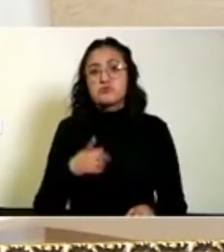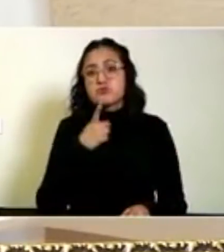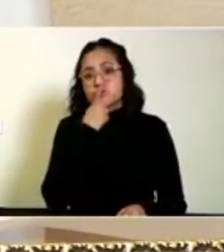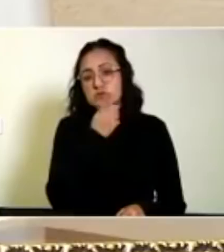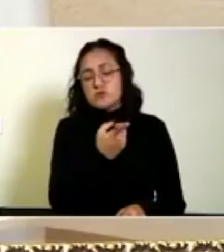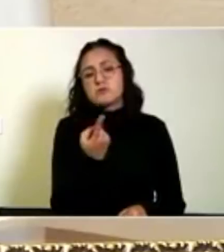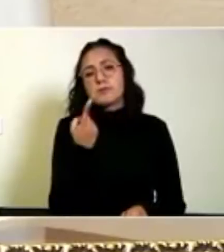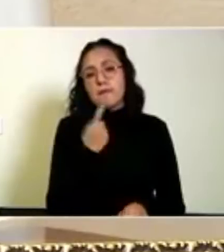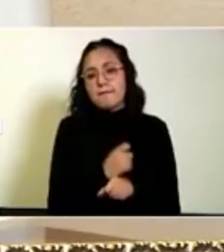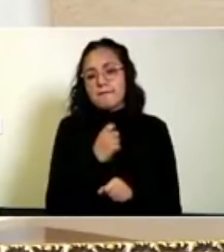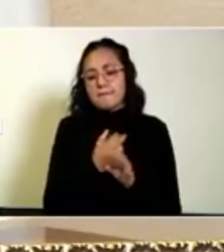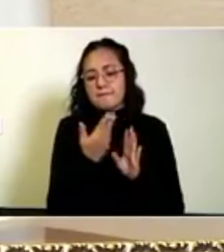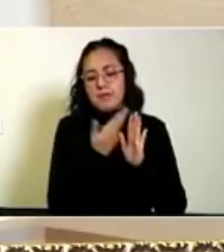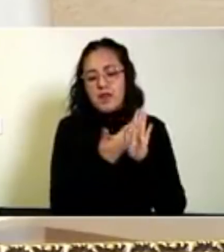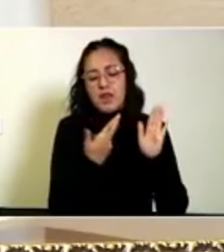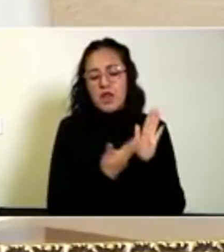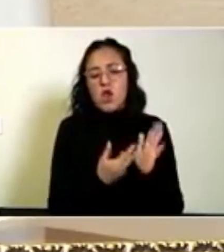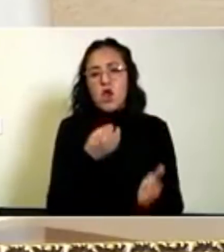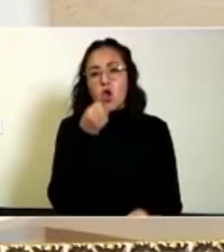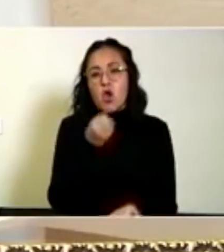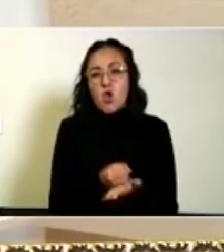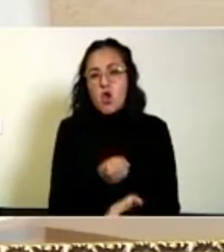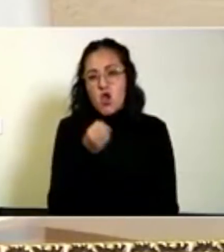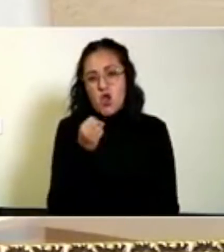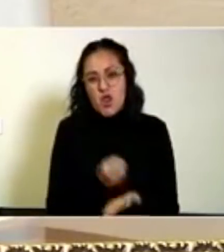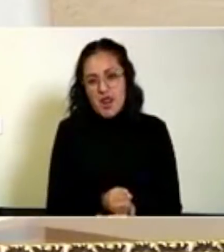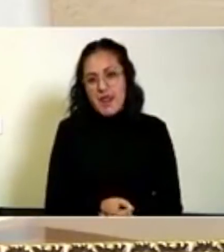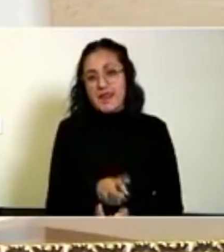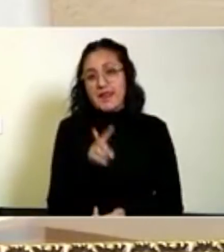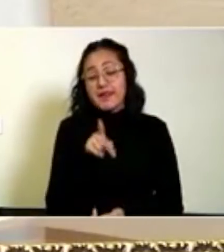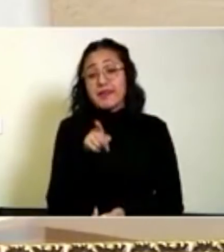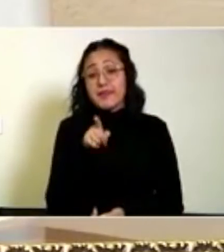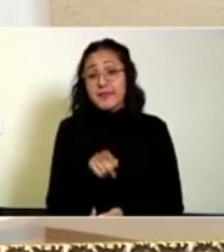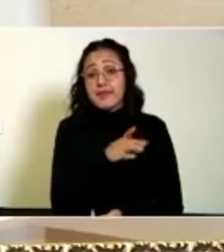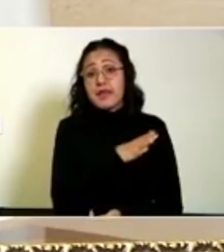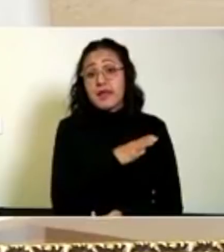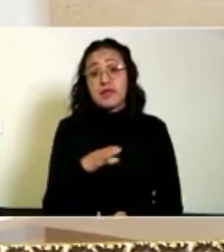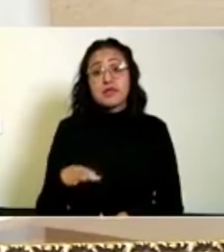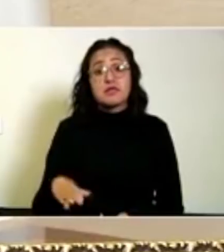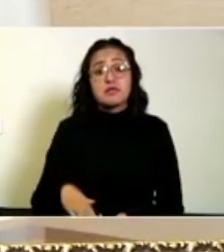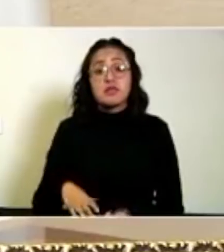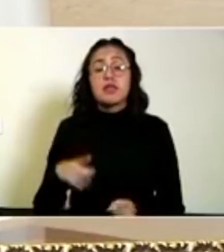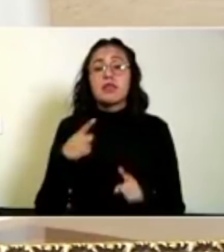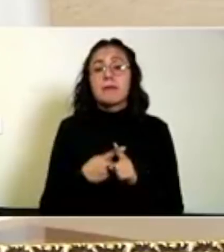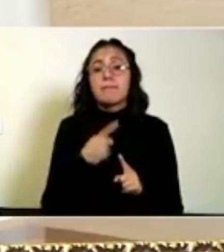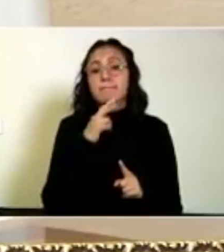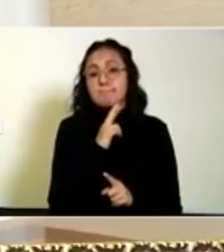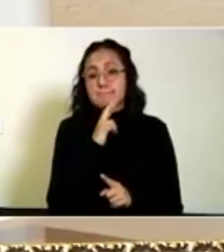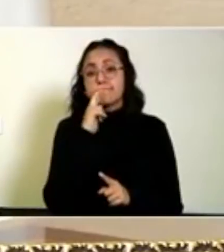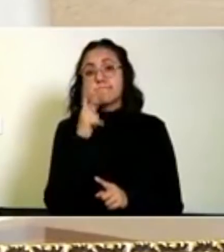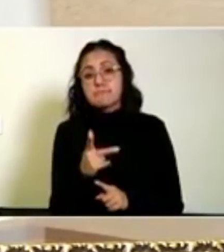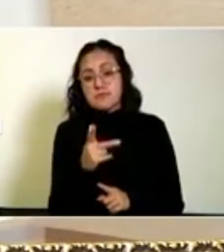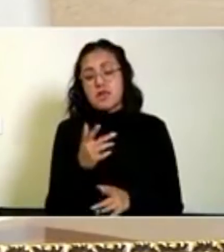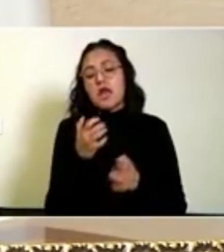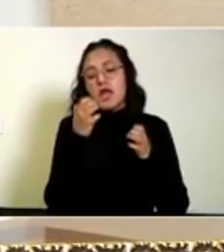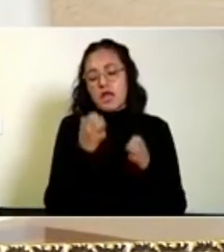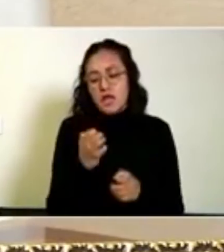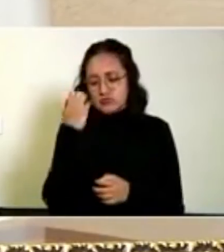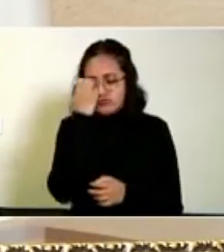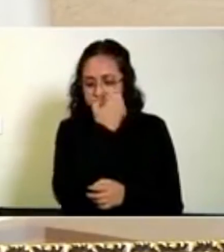de oro de que sean candidatos los que mejor estén